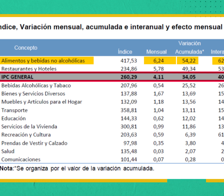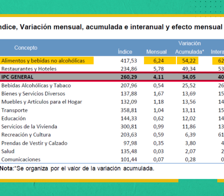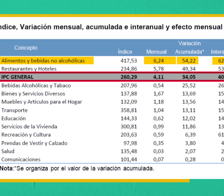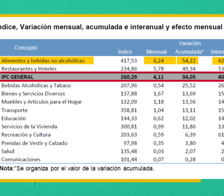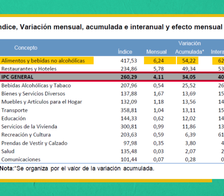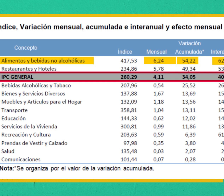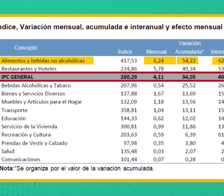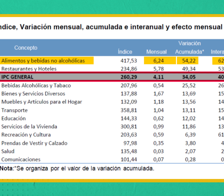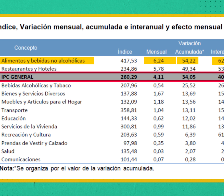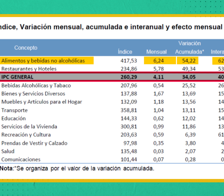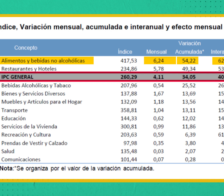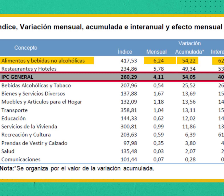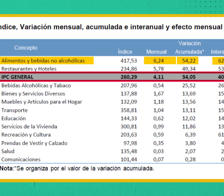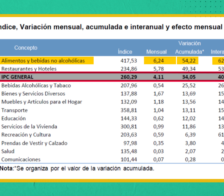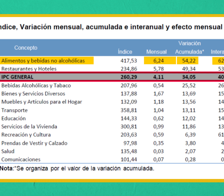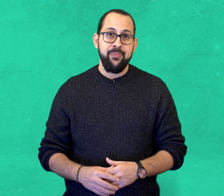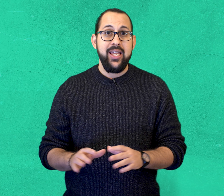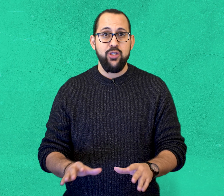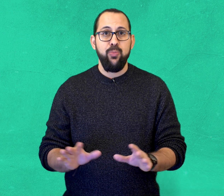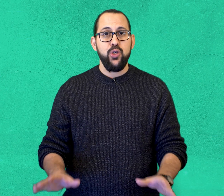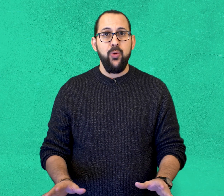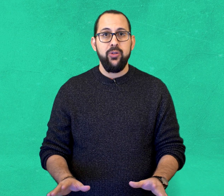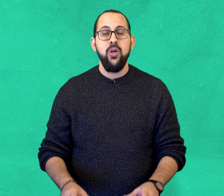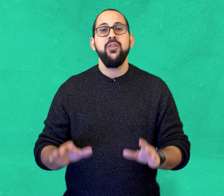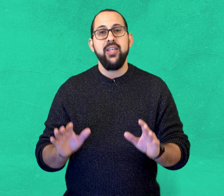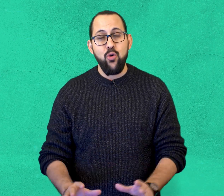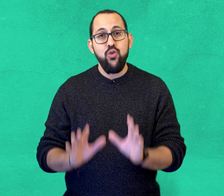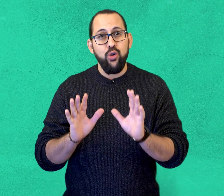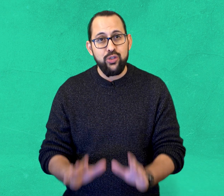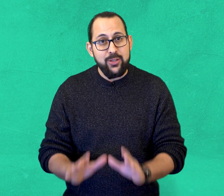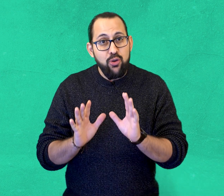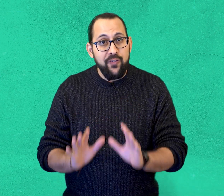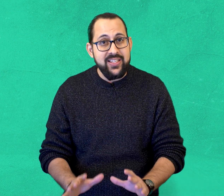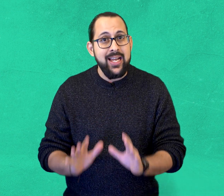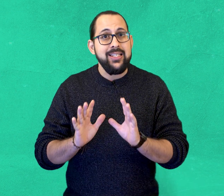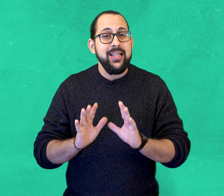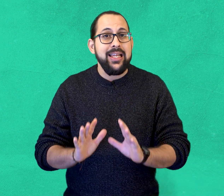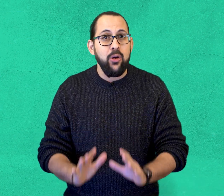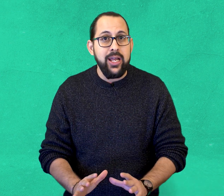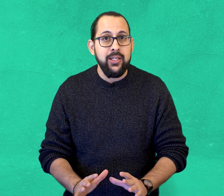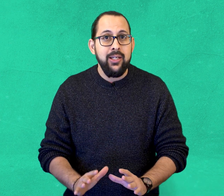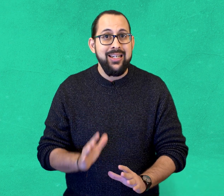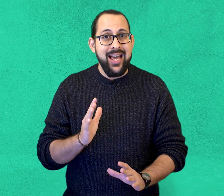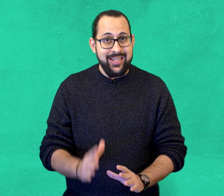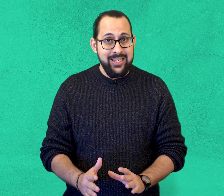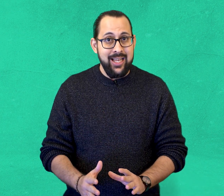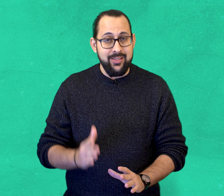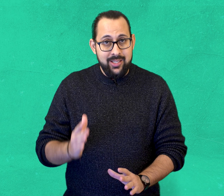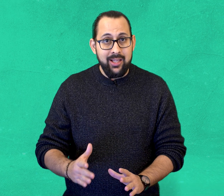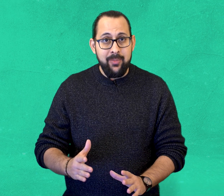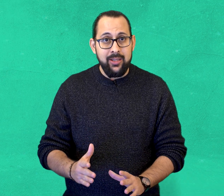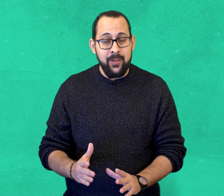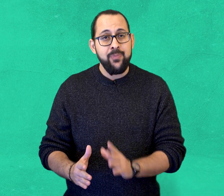es mucho menor que la de los alimentos. Esto, por supuesto, según los datos oficiales de la ONEI. La